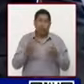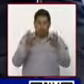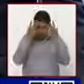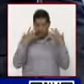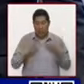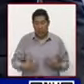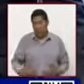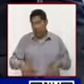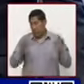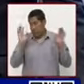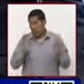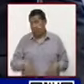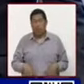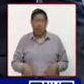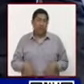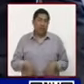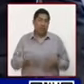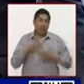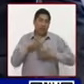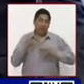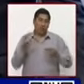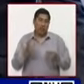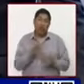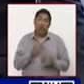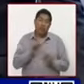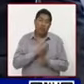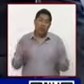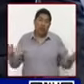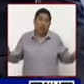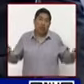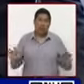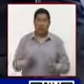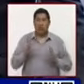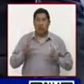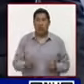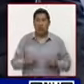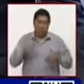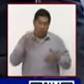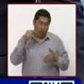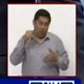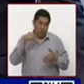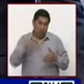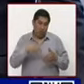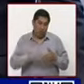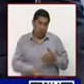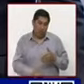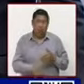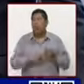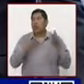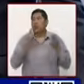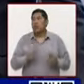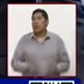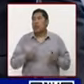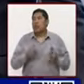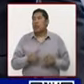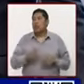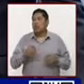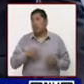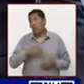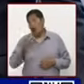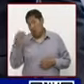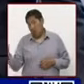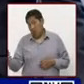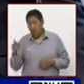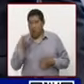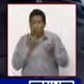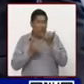disfrazarse, ponerse disfraces horrorosos, que les encanta, y punto. Pero no van al fondo del asunto. Ahora, yo sé que hay mucha gente que también se va al otro